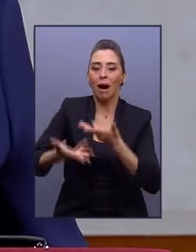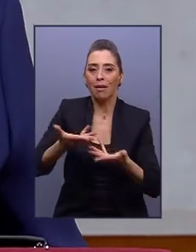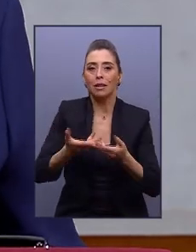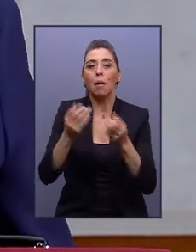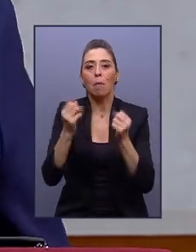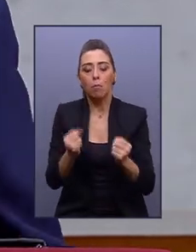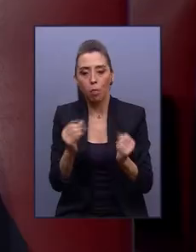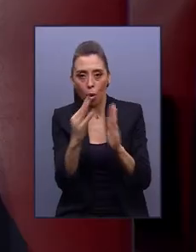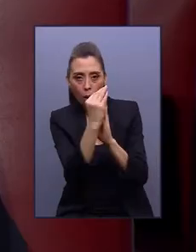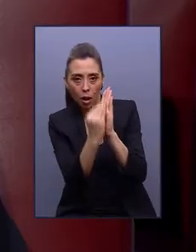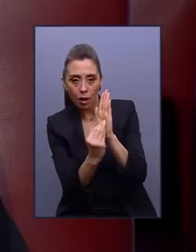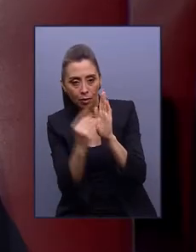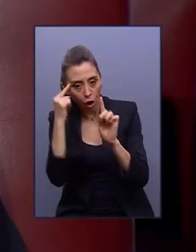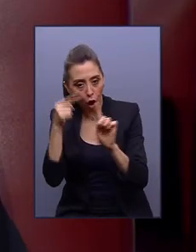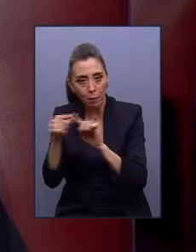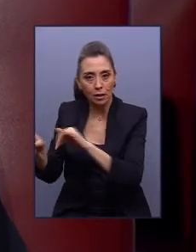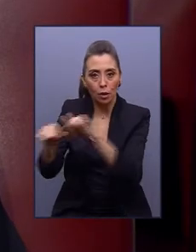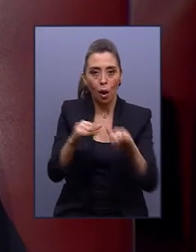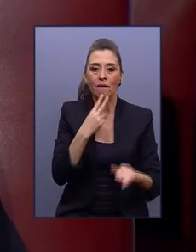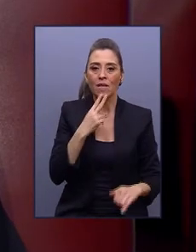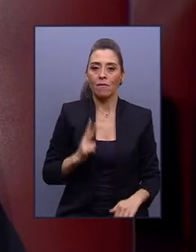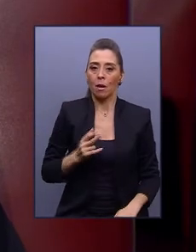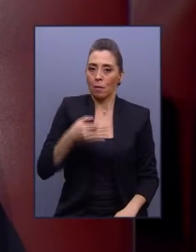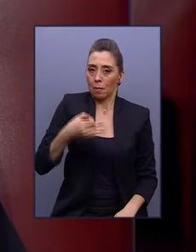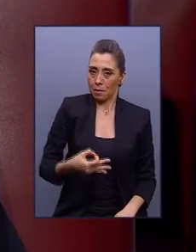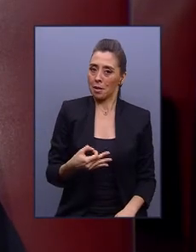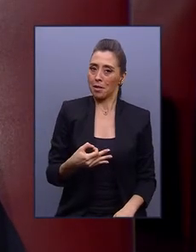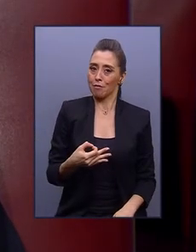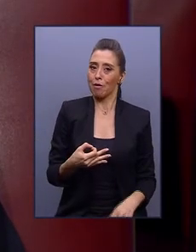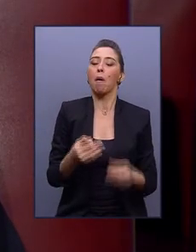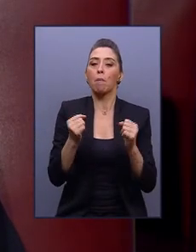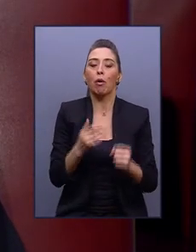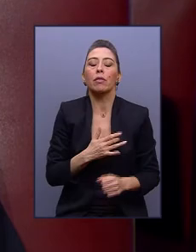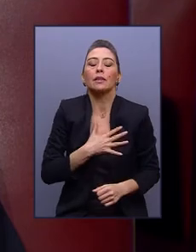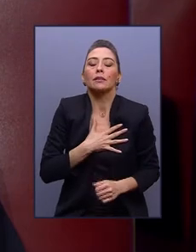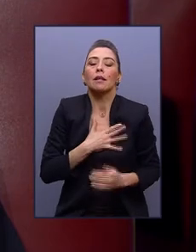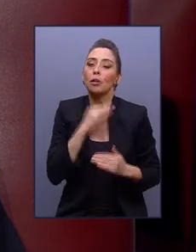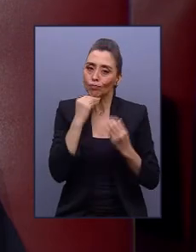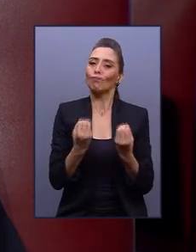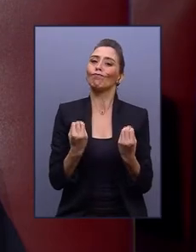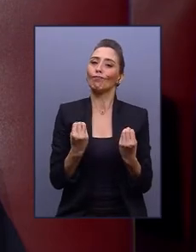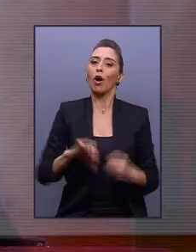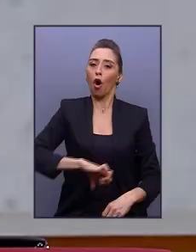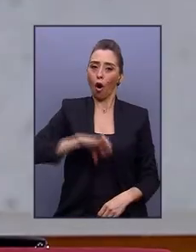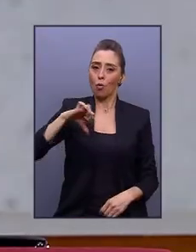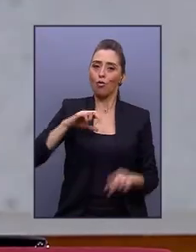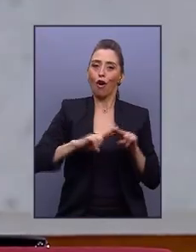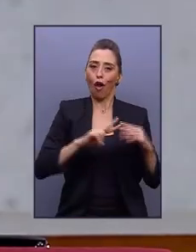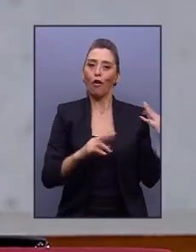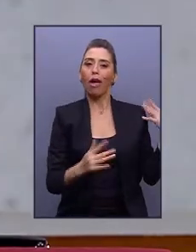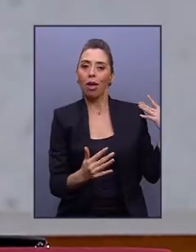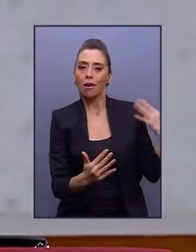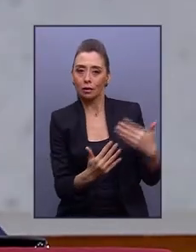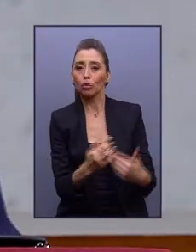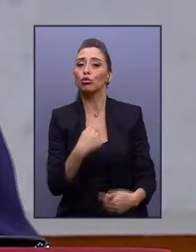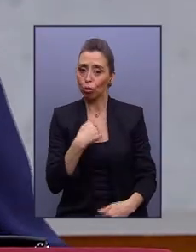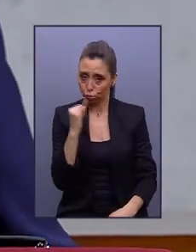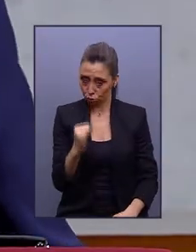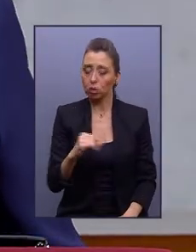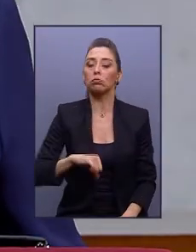donde podamos plasmar el propósito común de vivir con dignidad y podemos sentirnos satisfechos y orgullosos de lo que hemos hecho. Yo lo